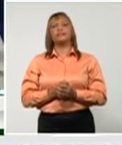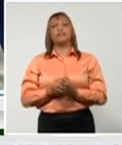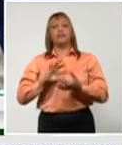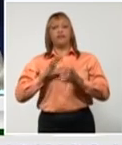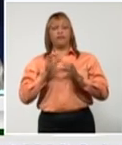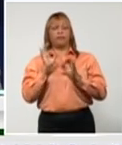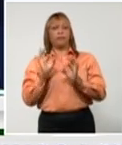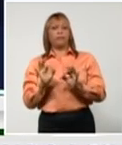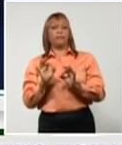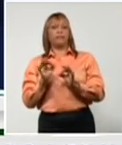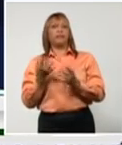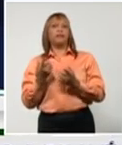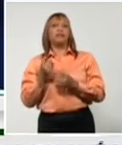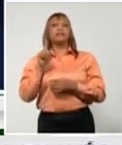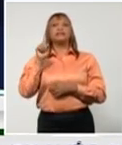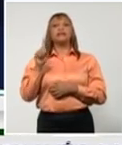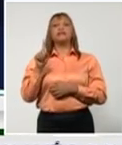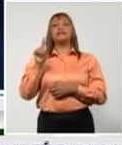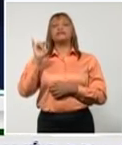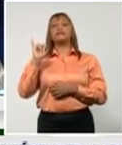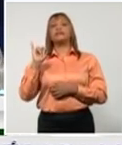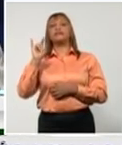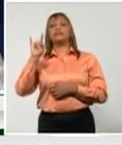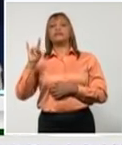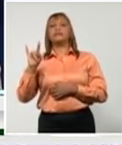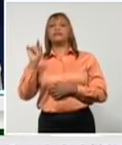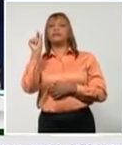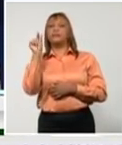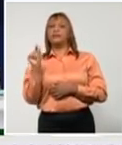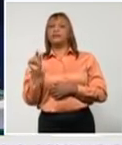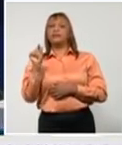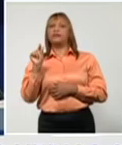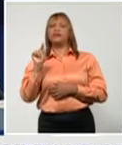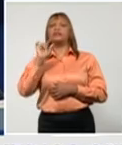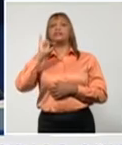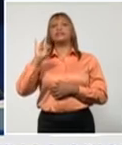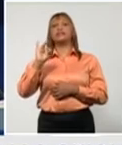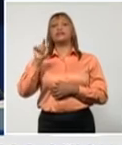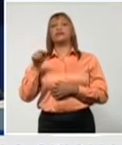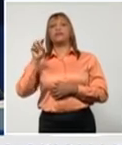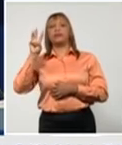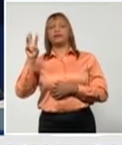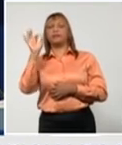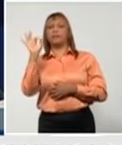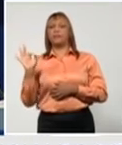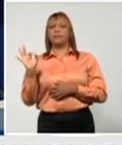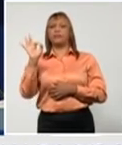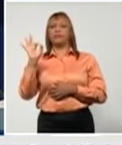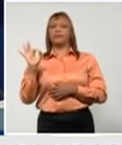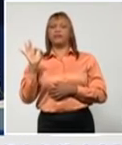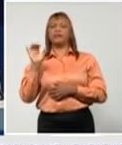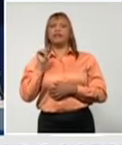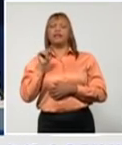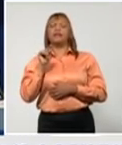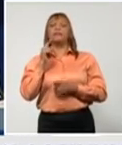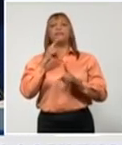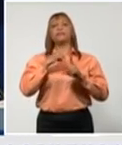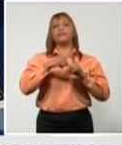son 169 personas, el 7,03% de los casos